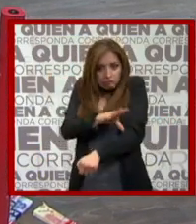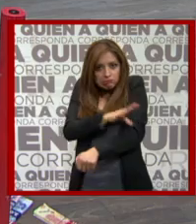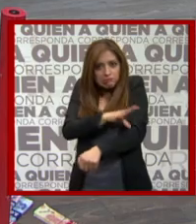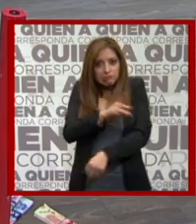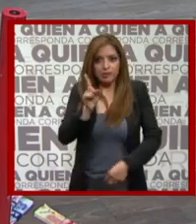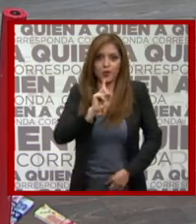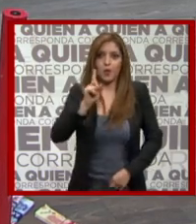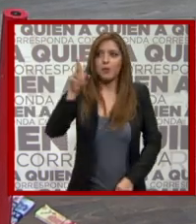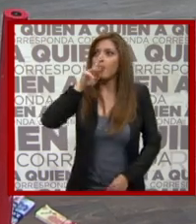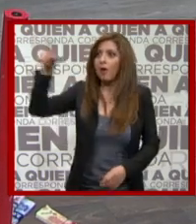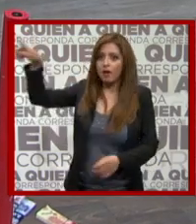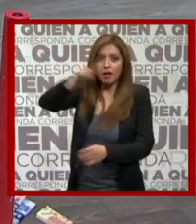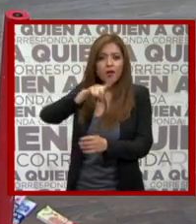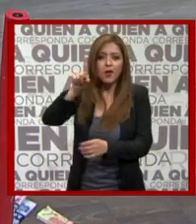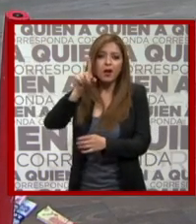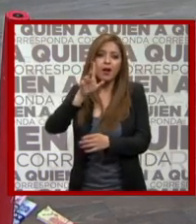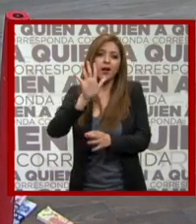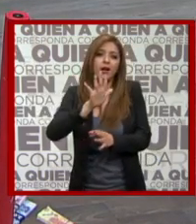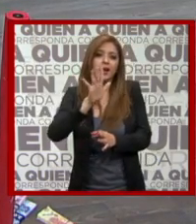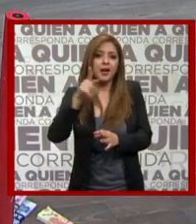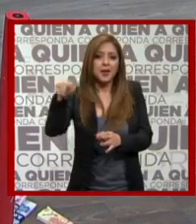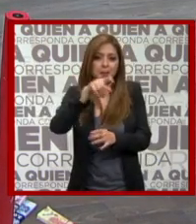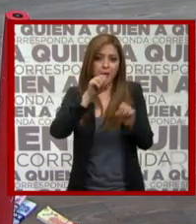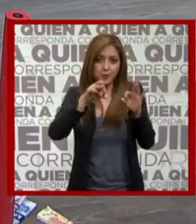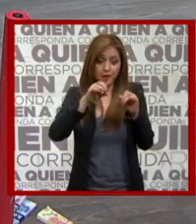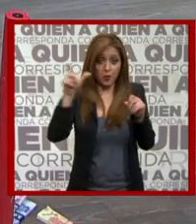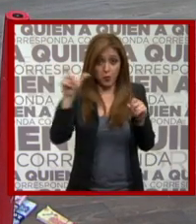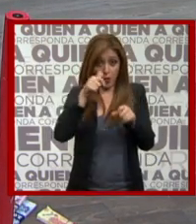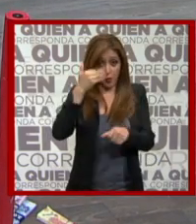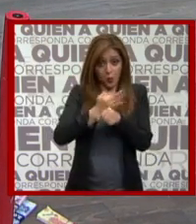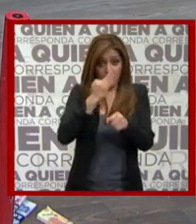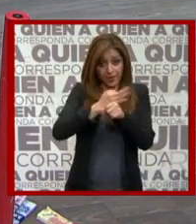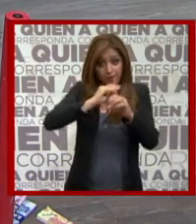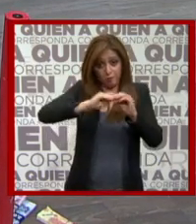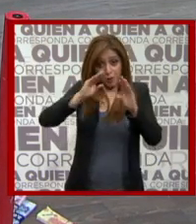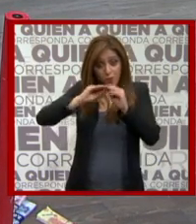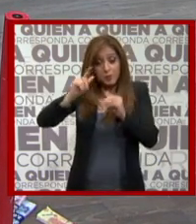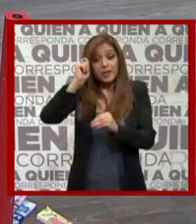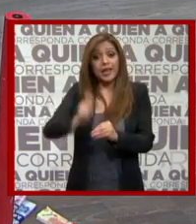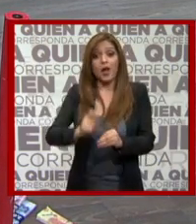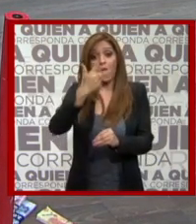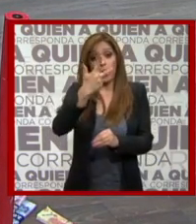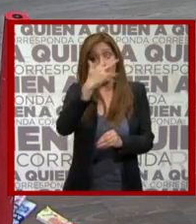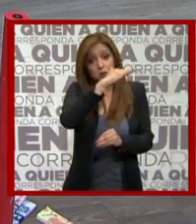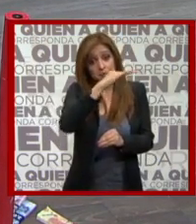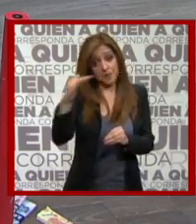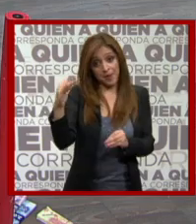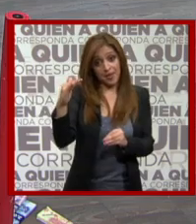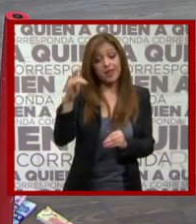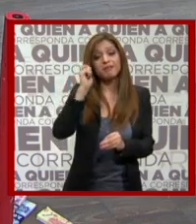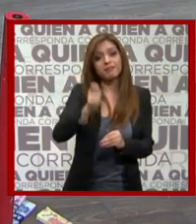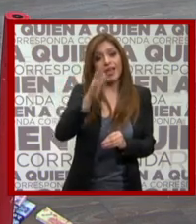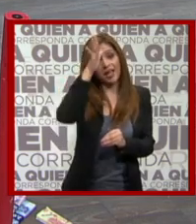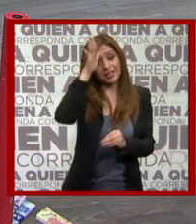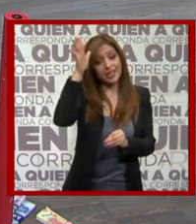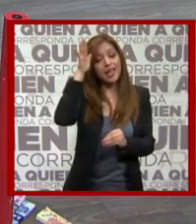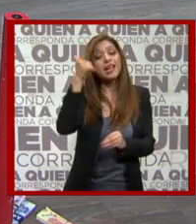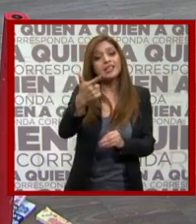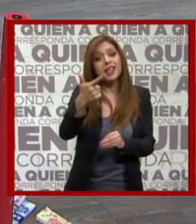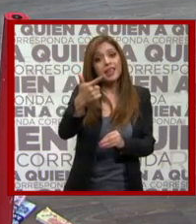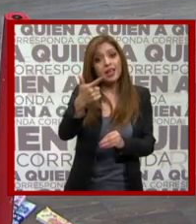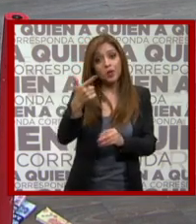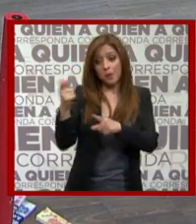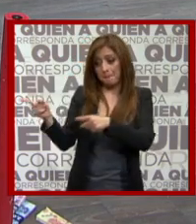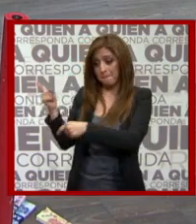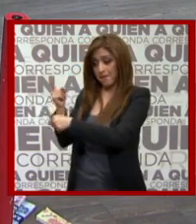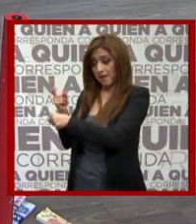estuvo muy, muy fresa. No para los. Y como andamos de estreno tremendo, 8:30 de la noche por Azteca 7, o sea, entras tú después en